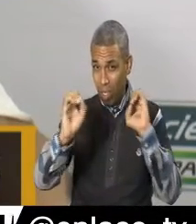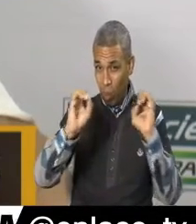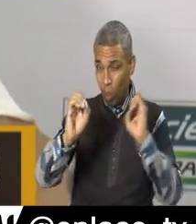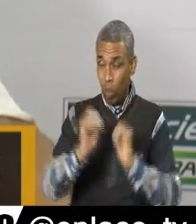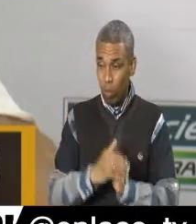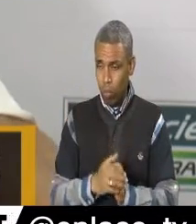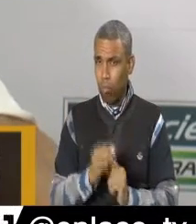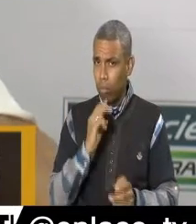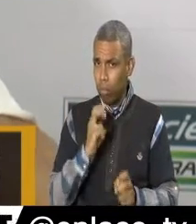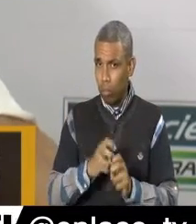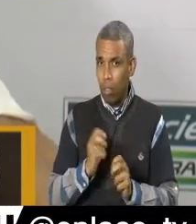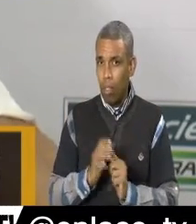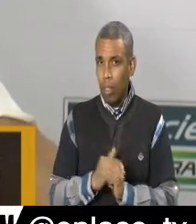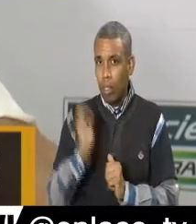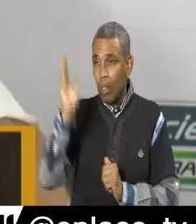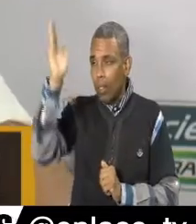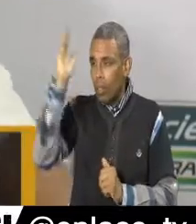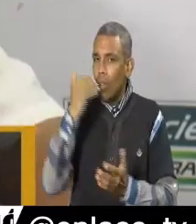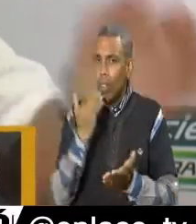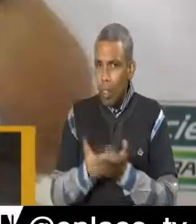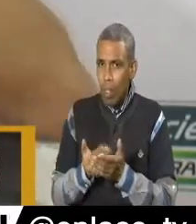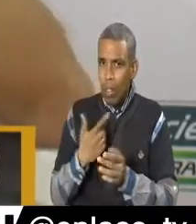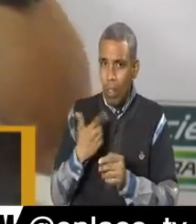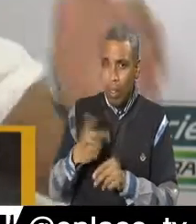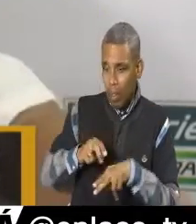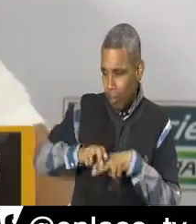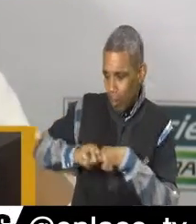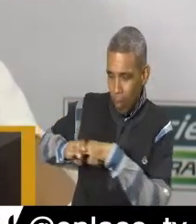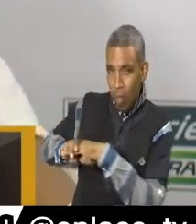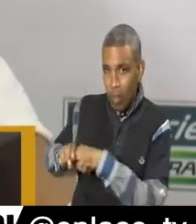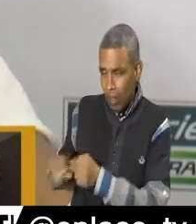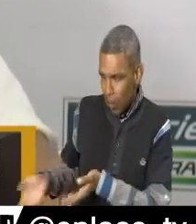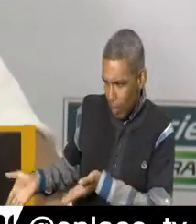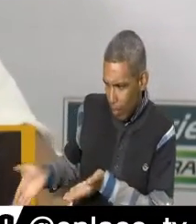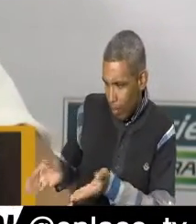Y gracias a Dios los tres que ingresaron pusieron su granito de arena